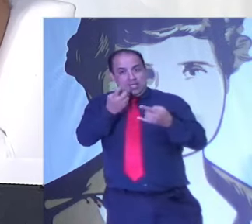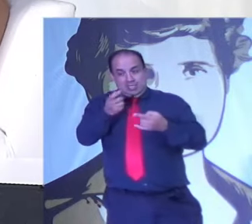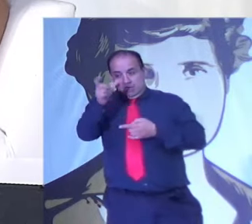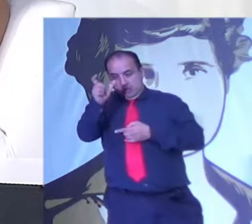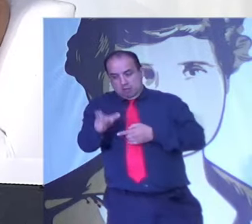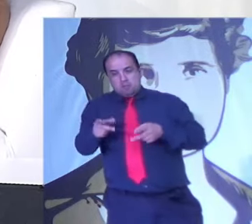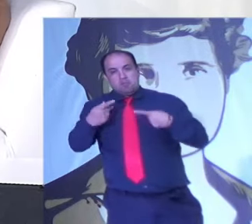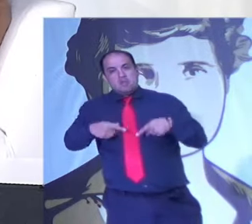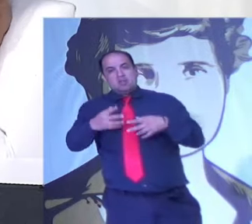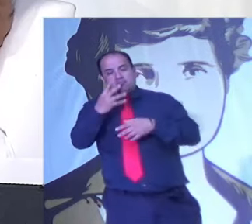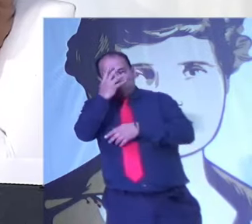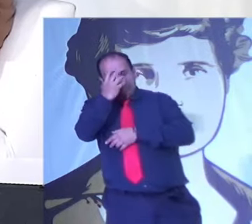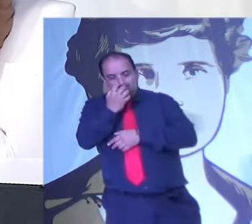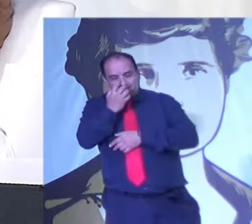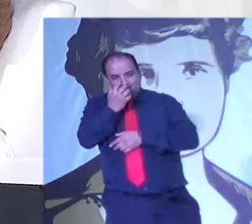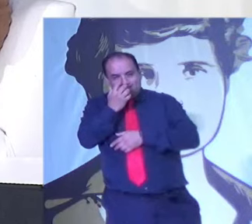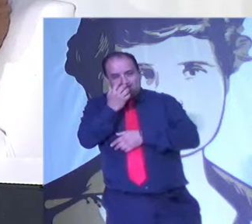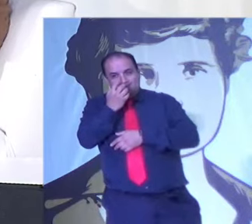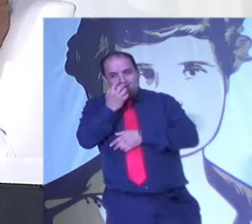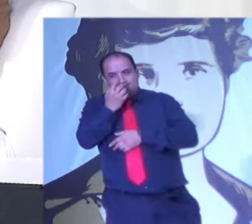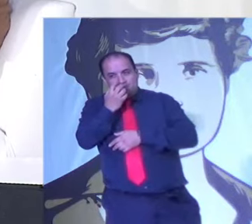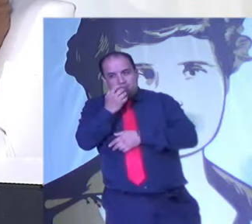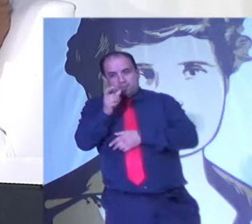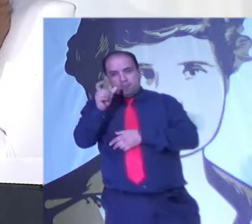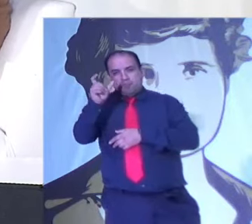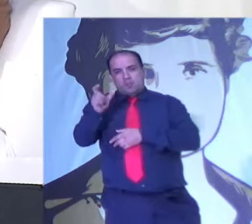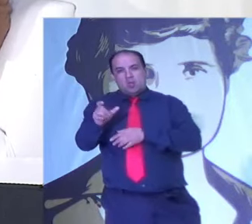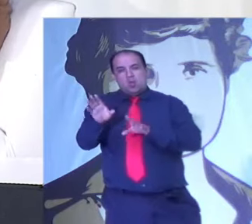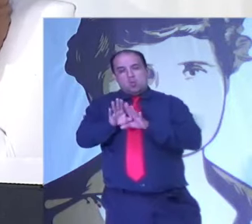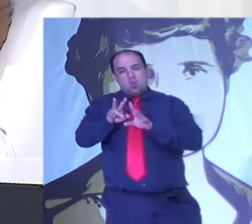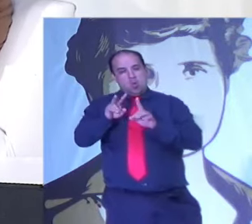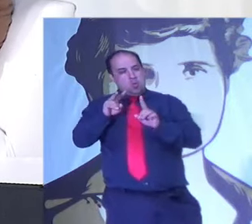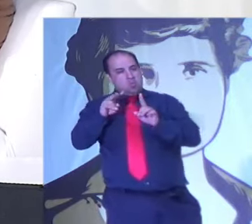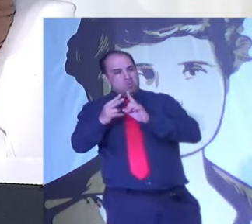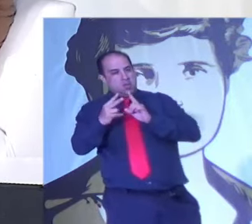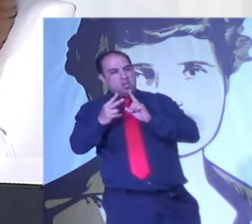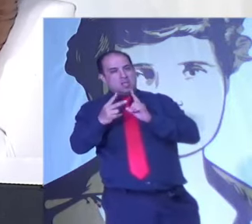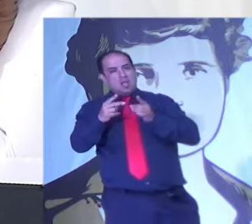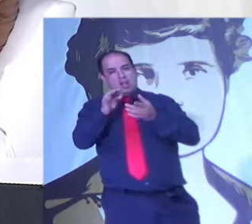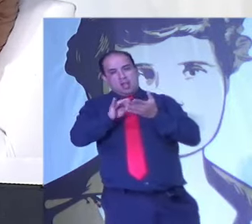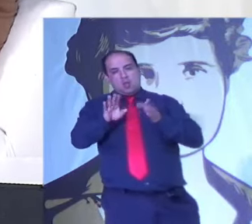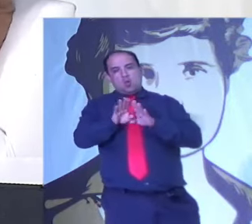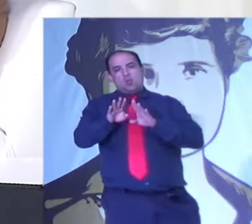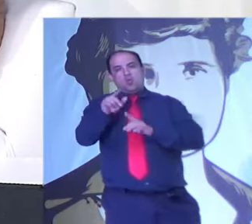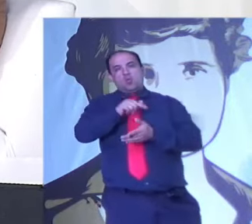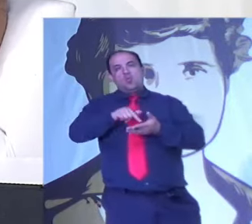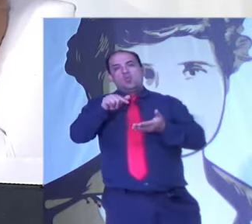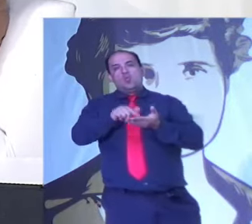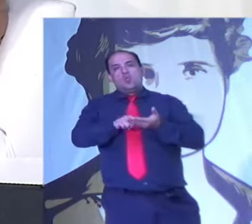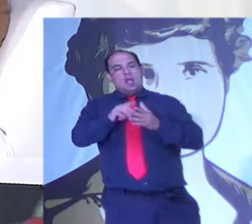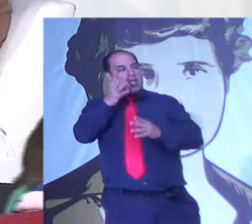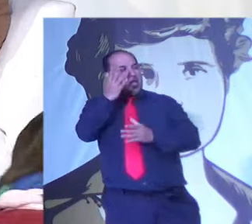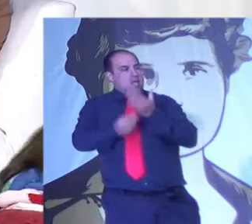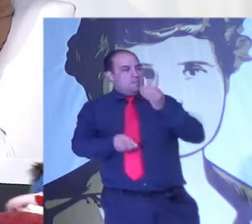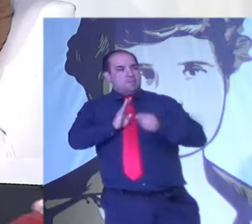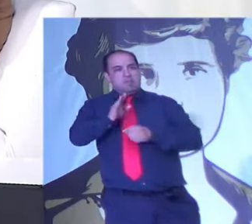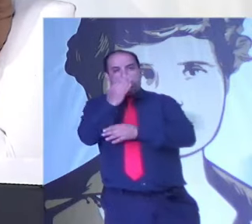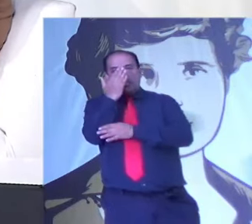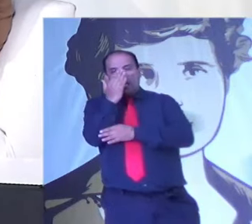que vive... es un poco una visión de la literatura como un refugio, como un mundo de escape, como un espejismo,